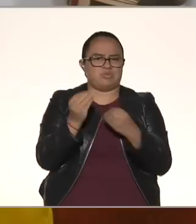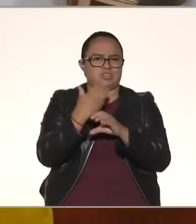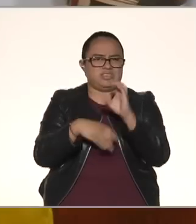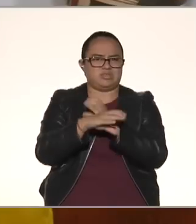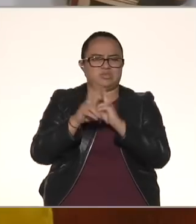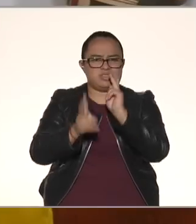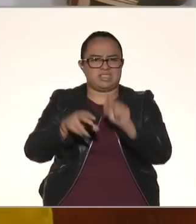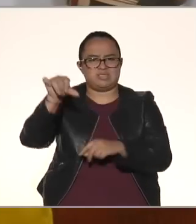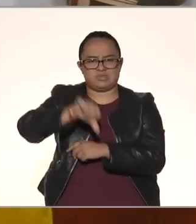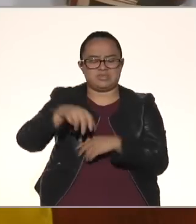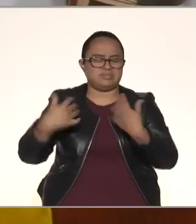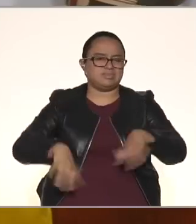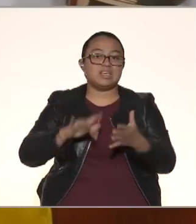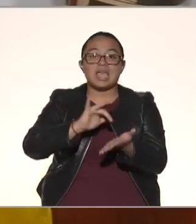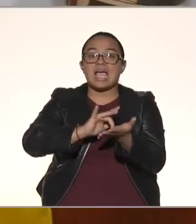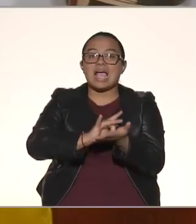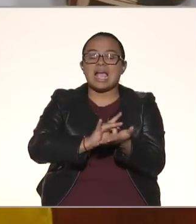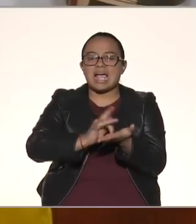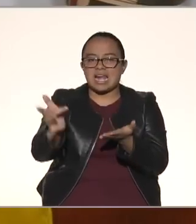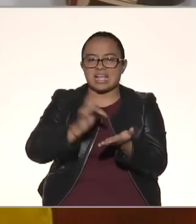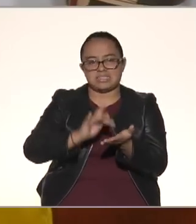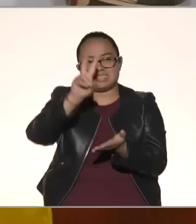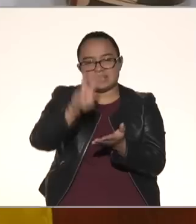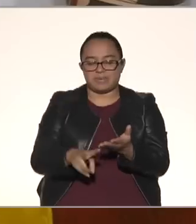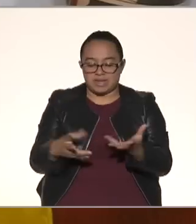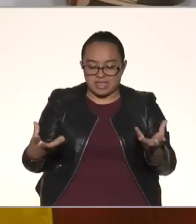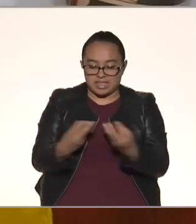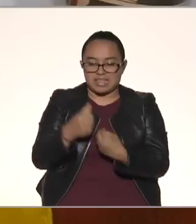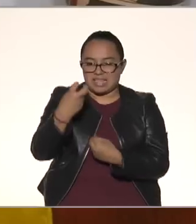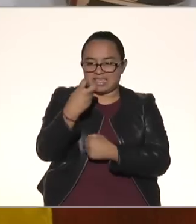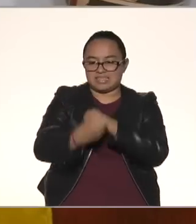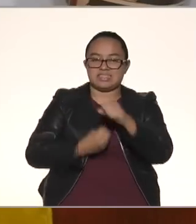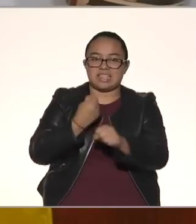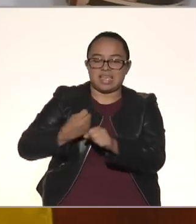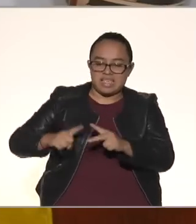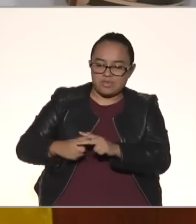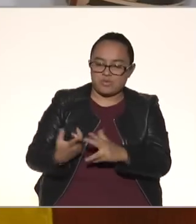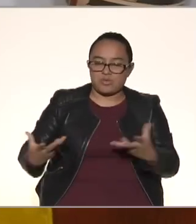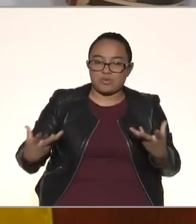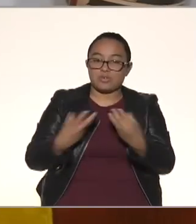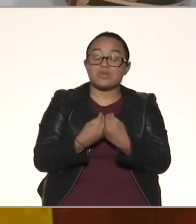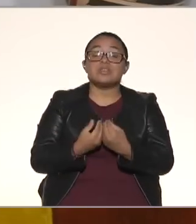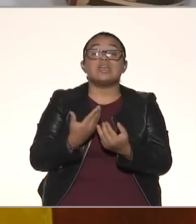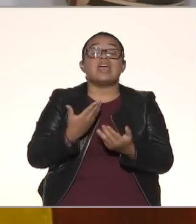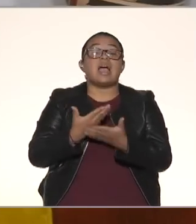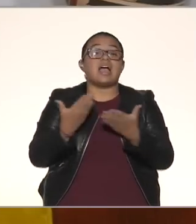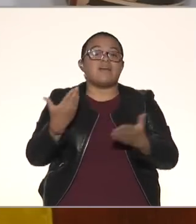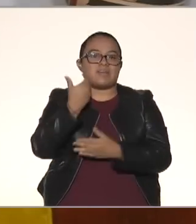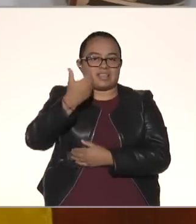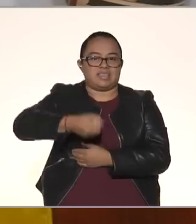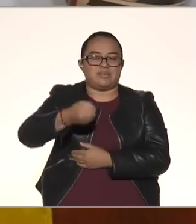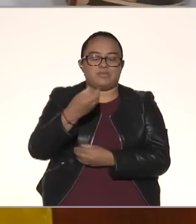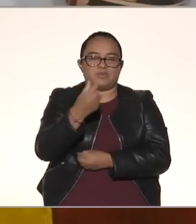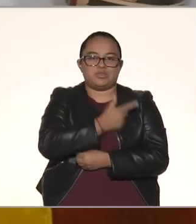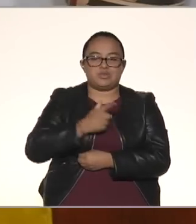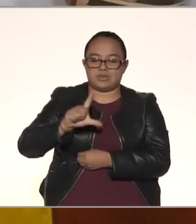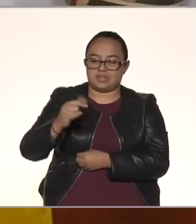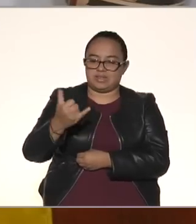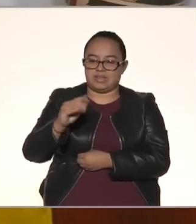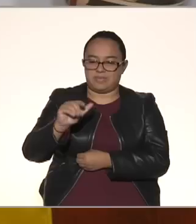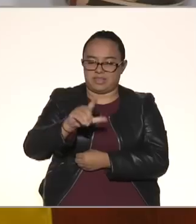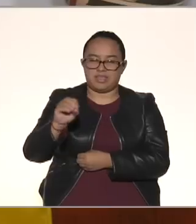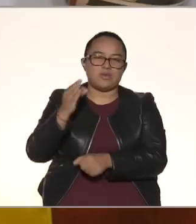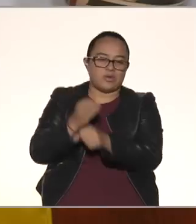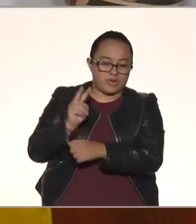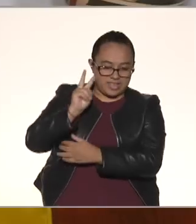acompañen. Gracias, de verdad, gracias por iniciar este año con nosotros. Y quiero saludar con mucho gusto a Lía Vadillo,